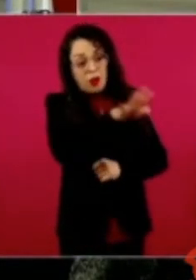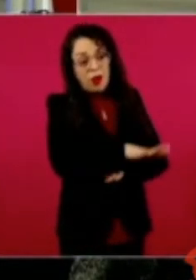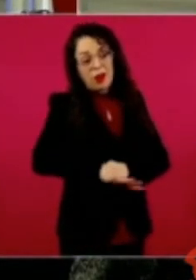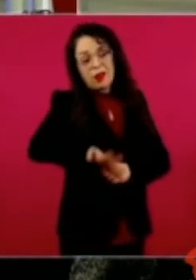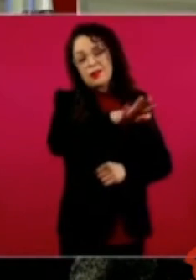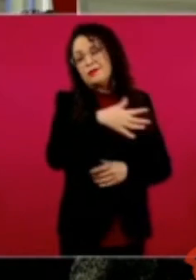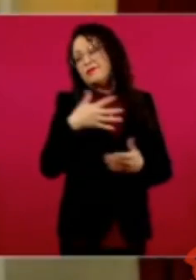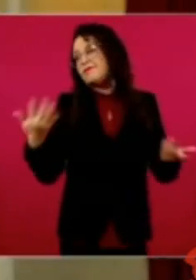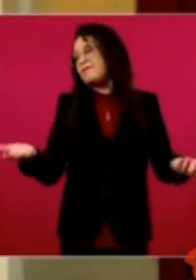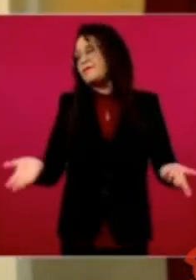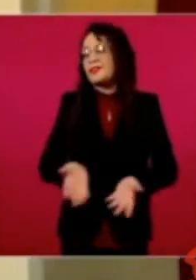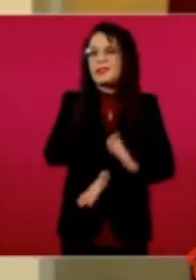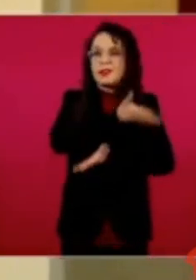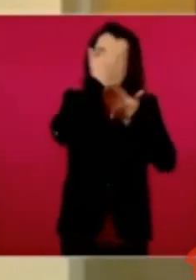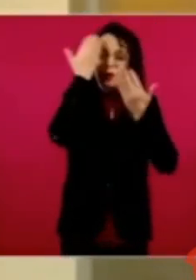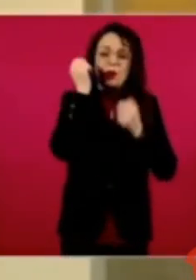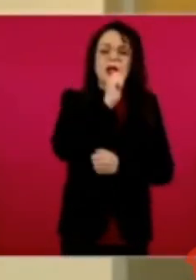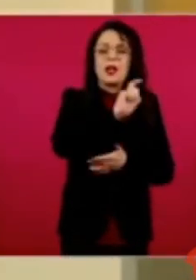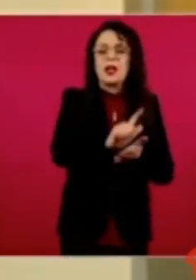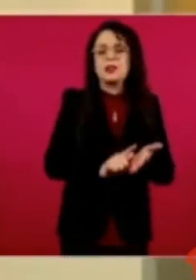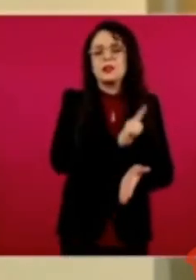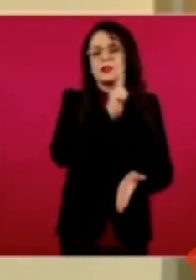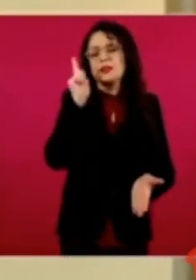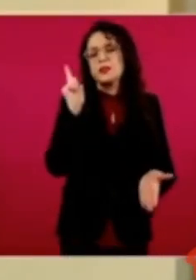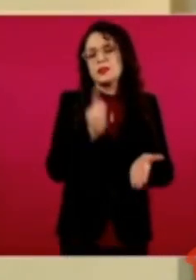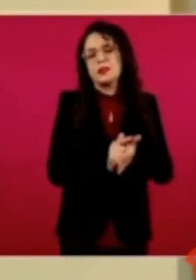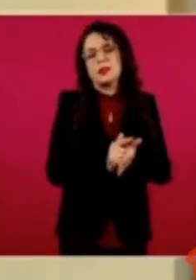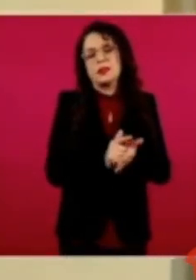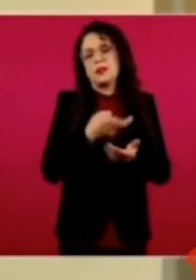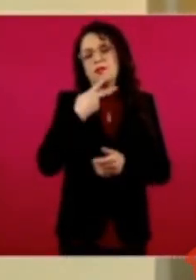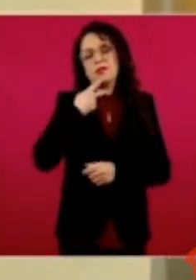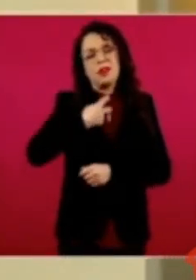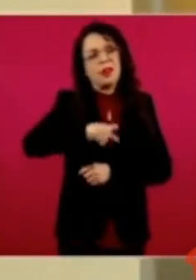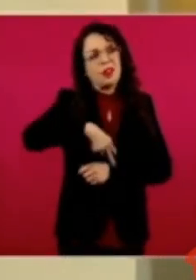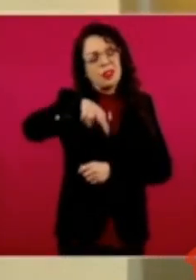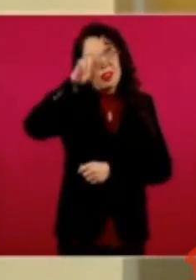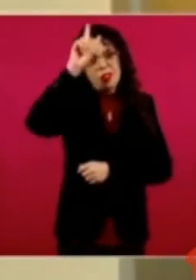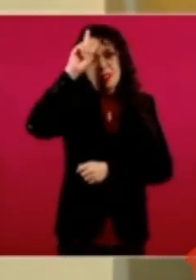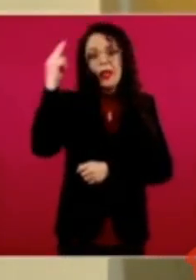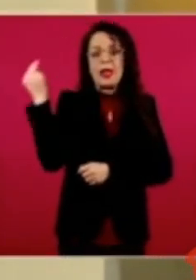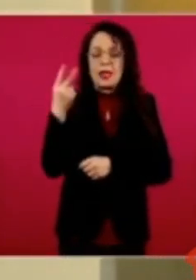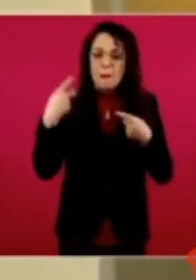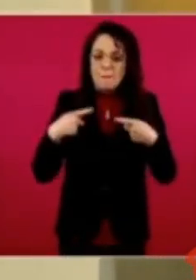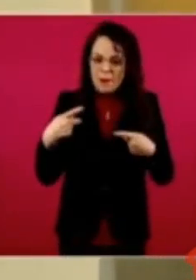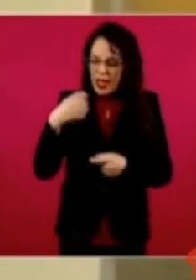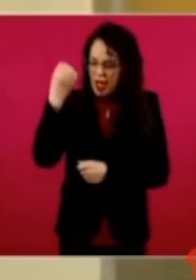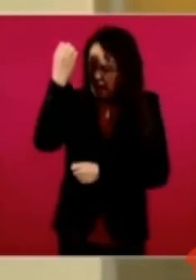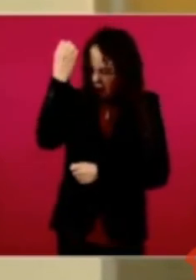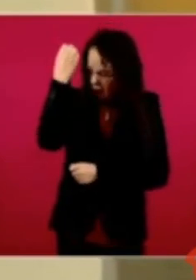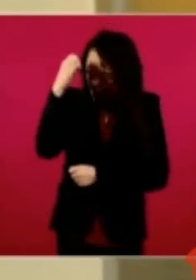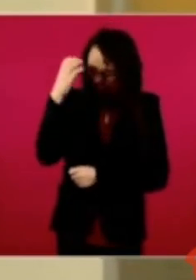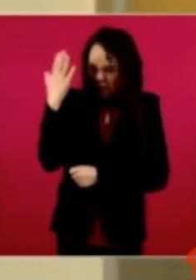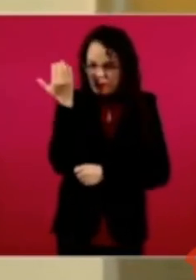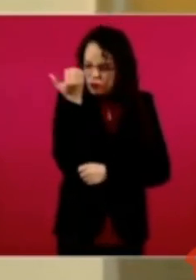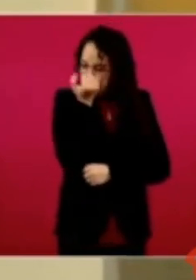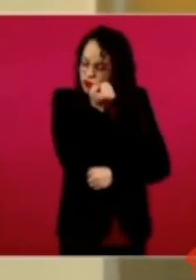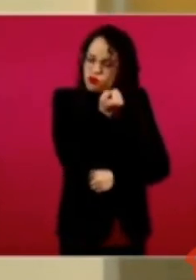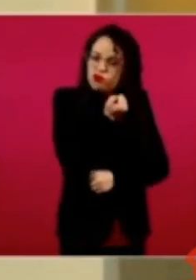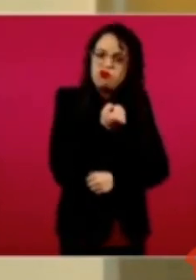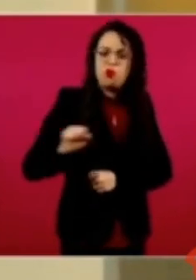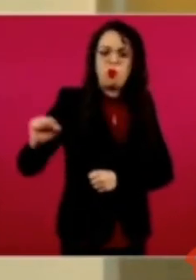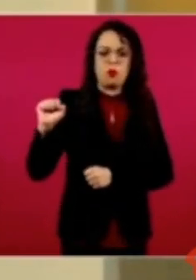Se necesita gente experta, con experiencia, y vuelven con lo de la experiencia.